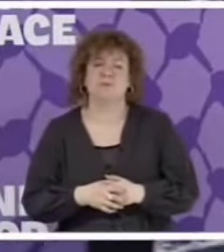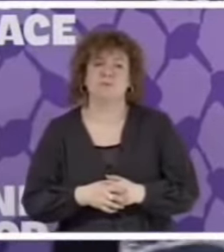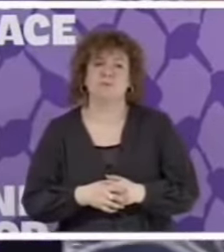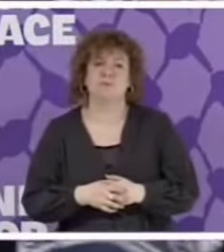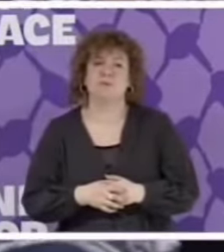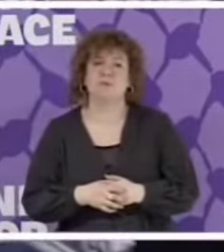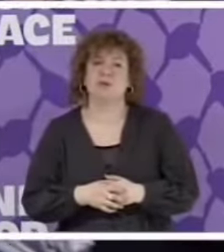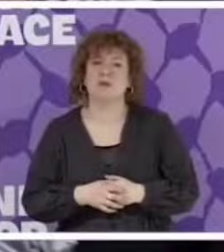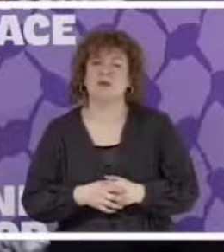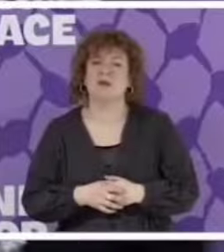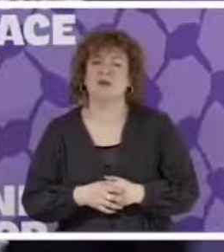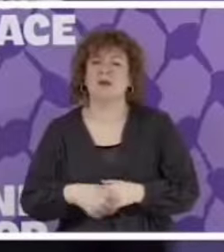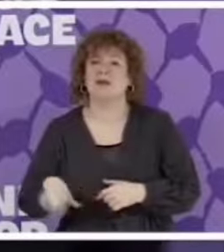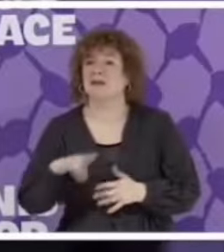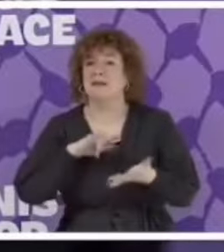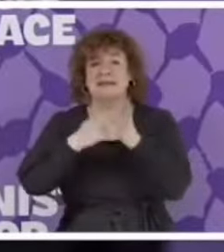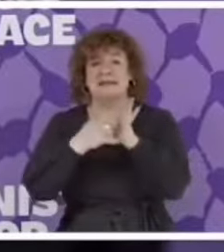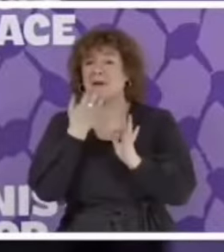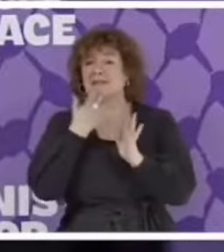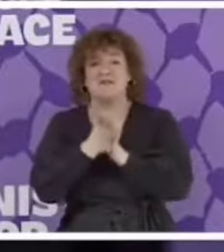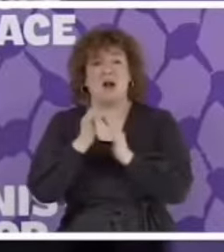precisamente